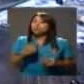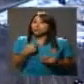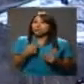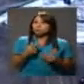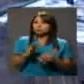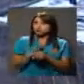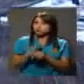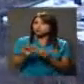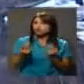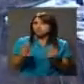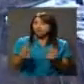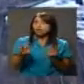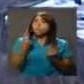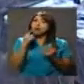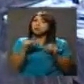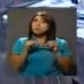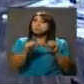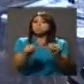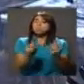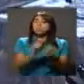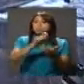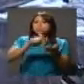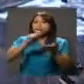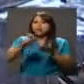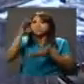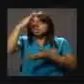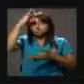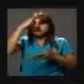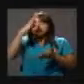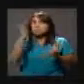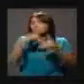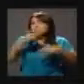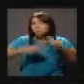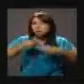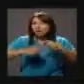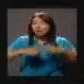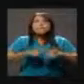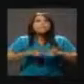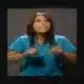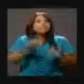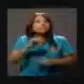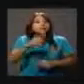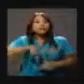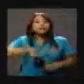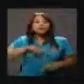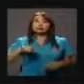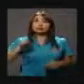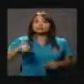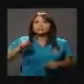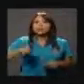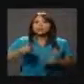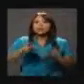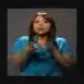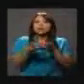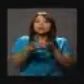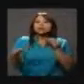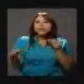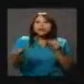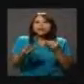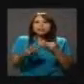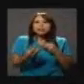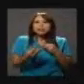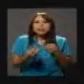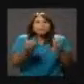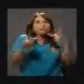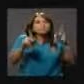a la escuela de filosofía no hay ningún problema pero mientras nosotros tengamos urgencia para resolver el hambre de